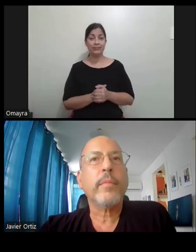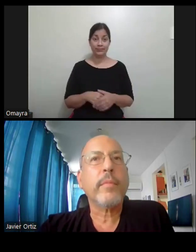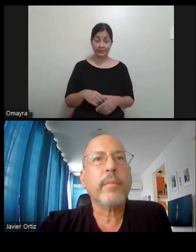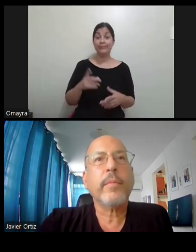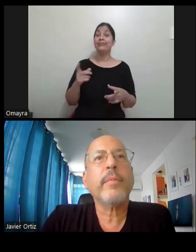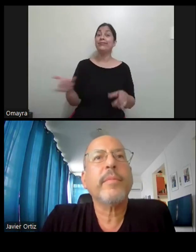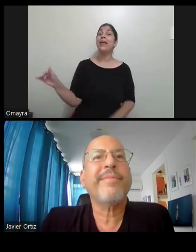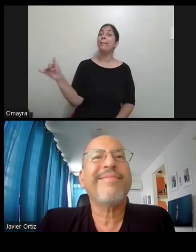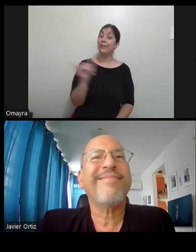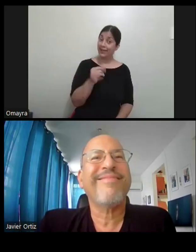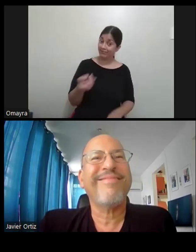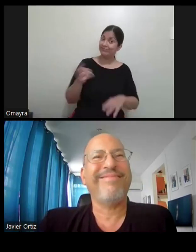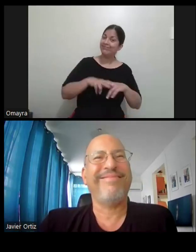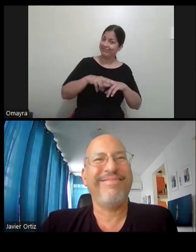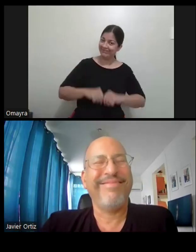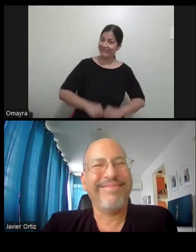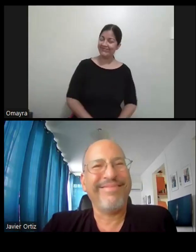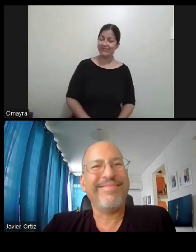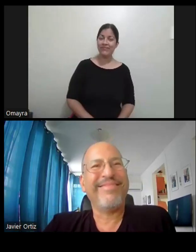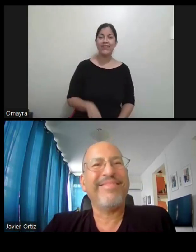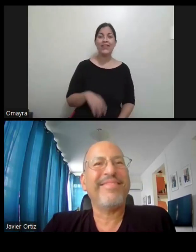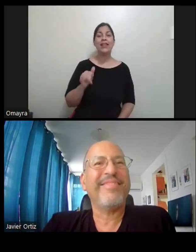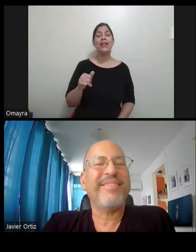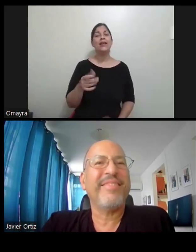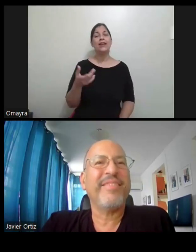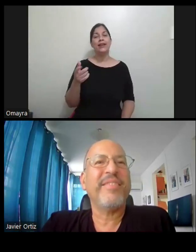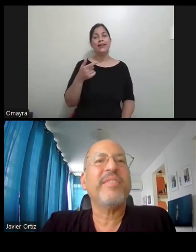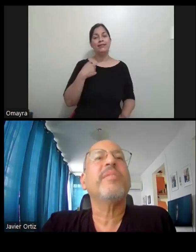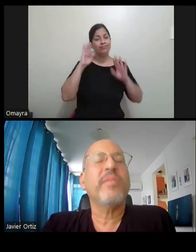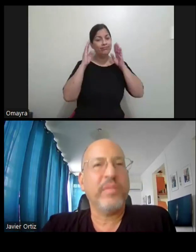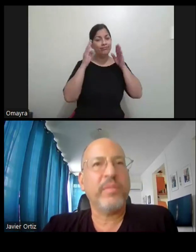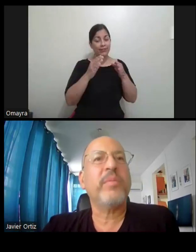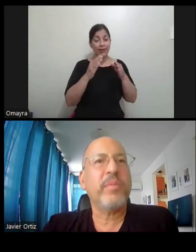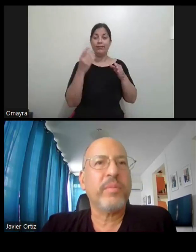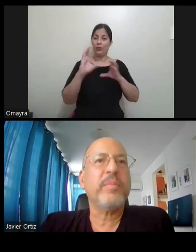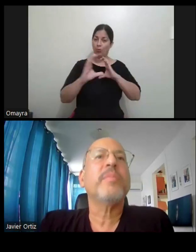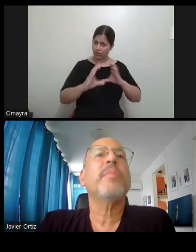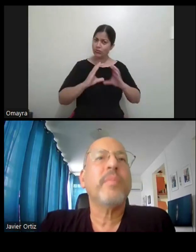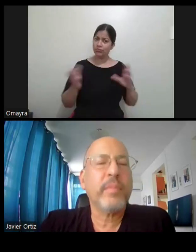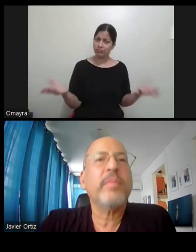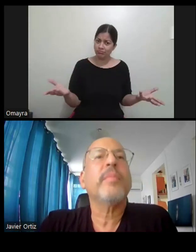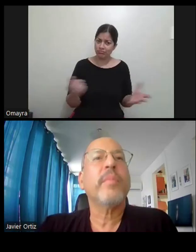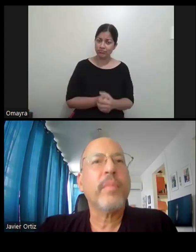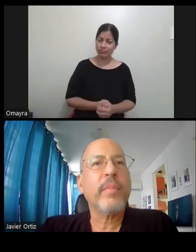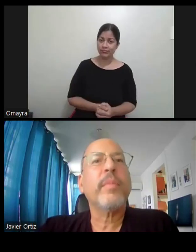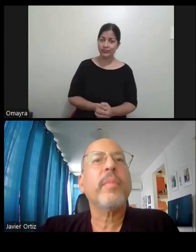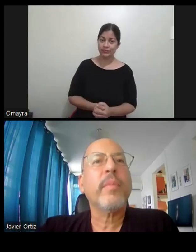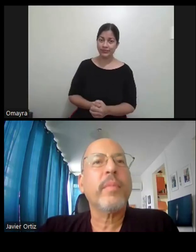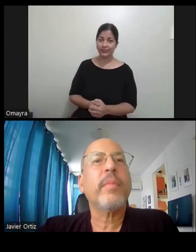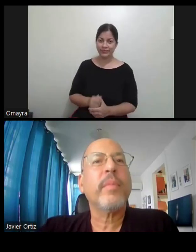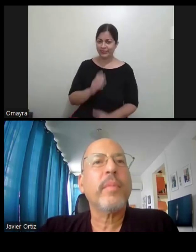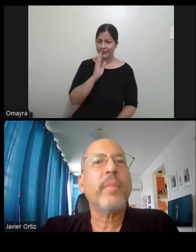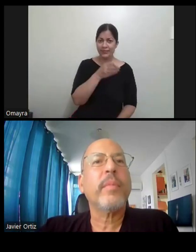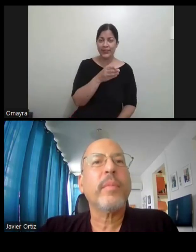Además, pero en la investigación dedicada a lo que son las comunicaciones, ¿no? Okay. A lo que son las